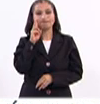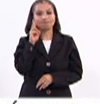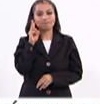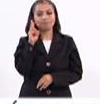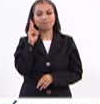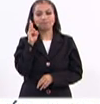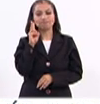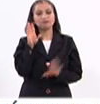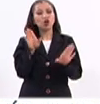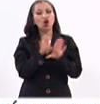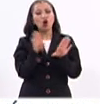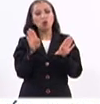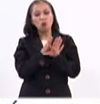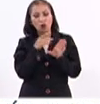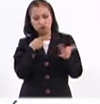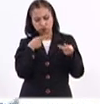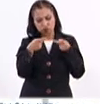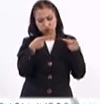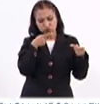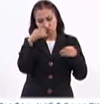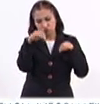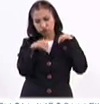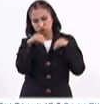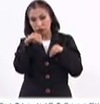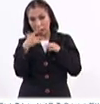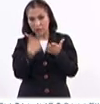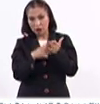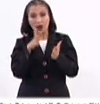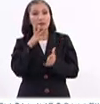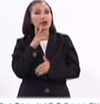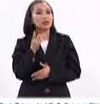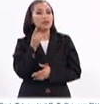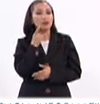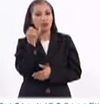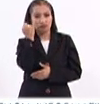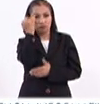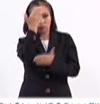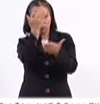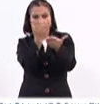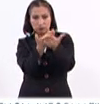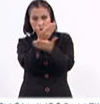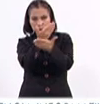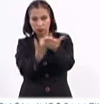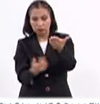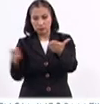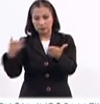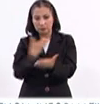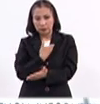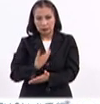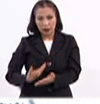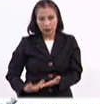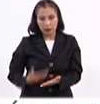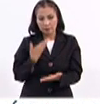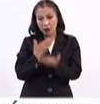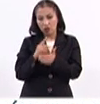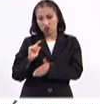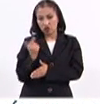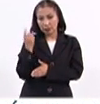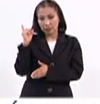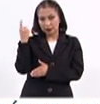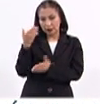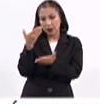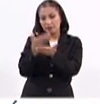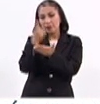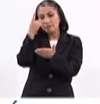viendo cómo se procesa en el Congreso la iniciativa que el señor presidente envió el 12 de